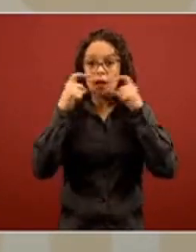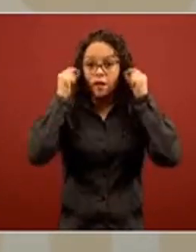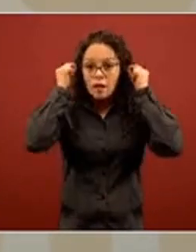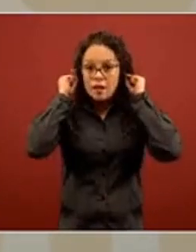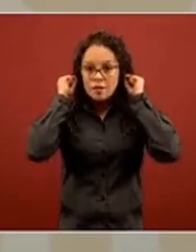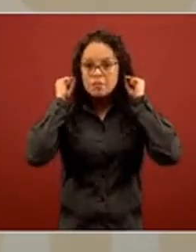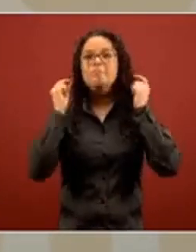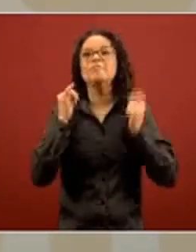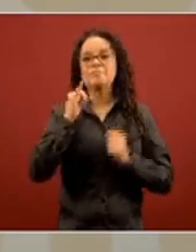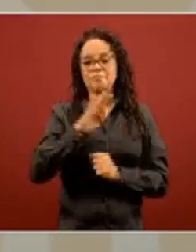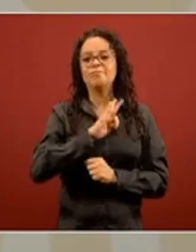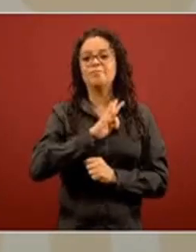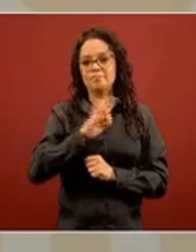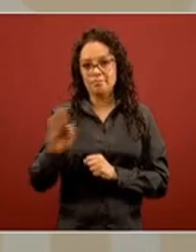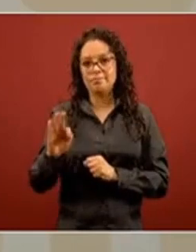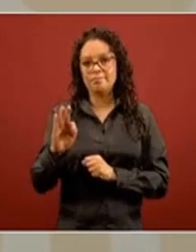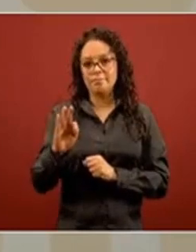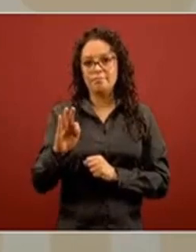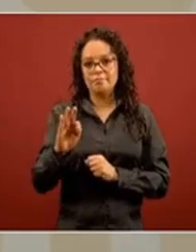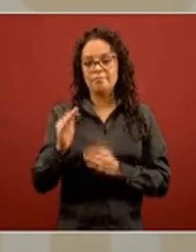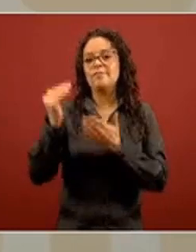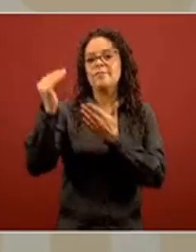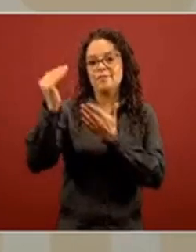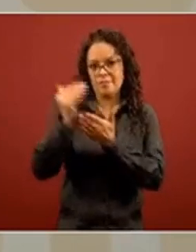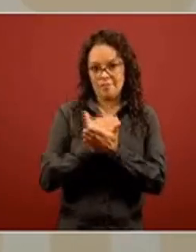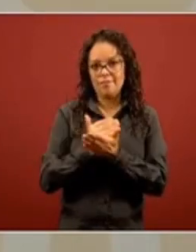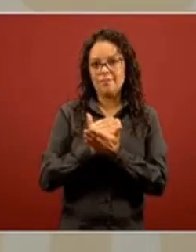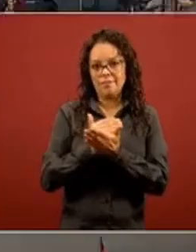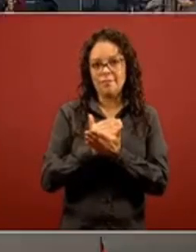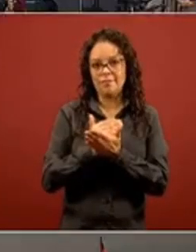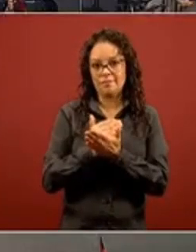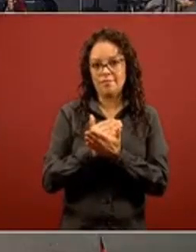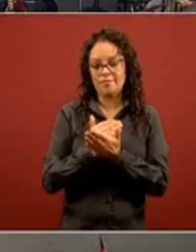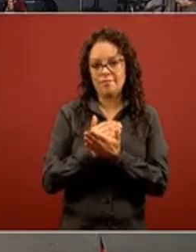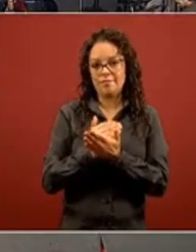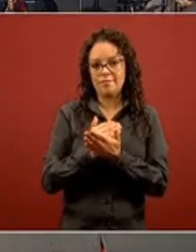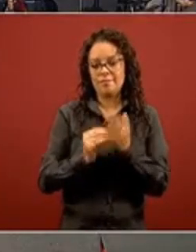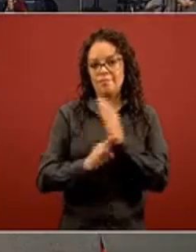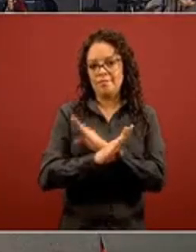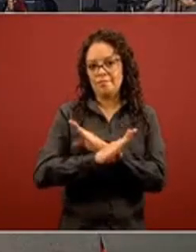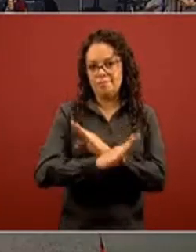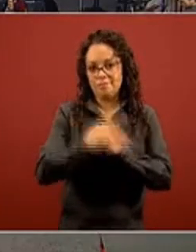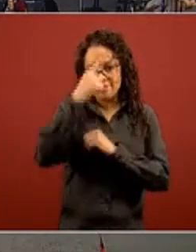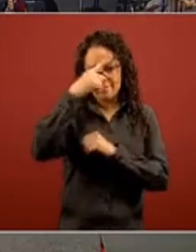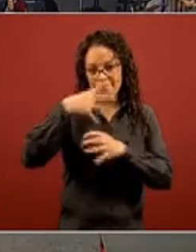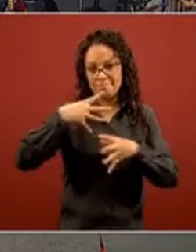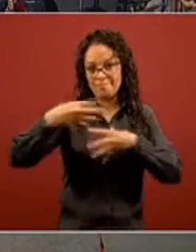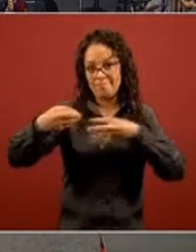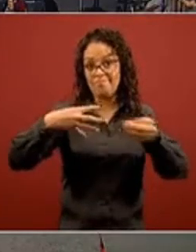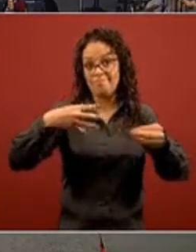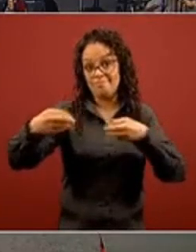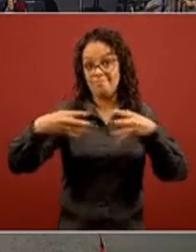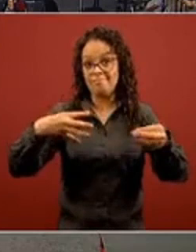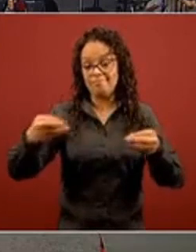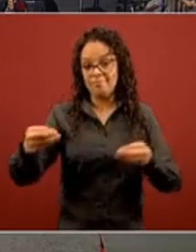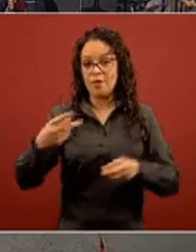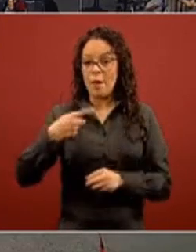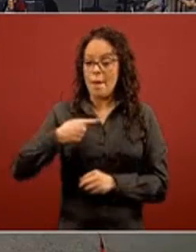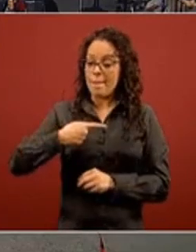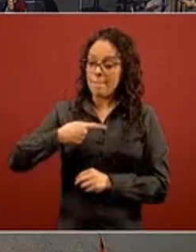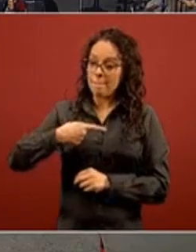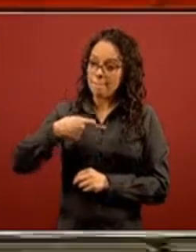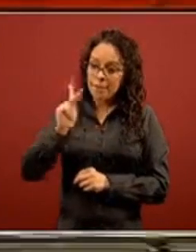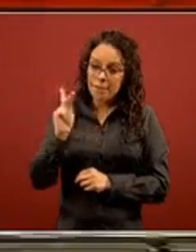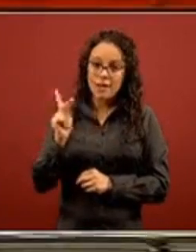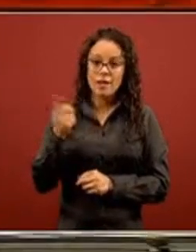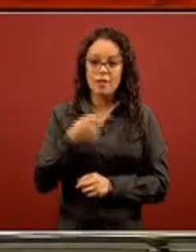de transmitir la enfermedad a las otras personas. Lo que es menos claro, y la evidencia todavía